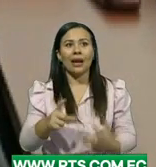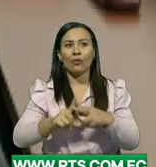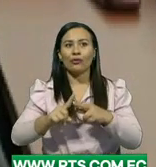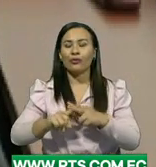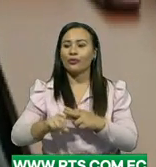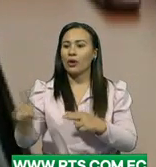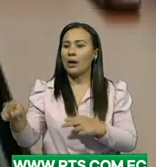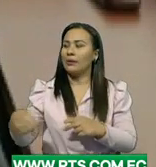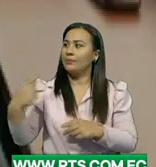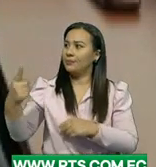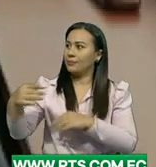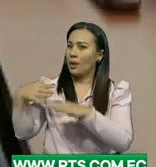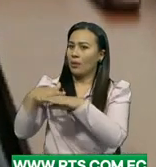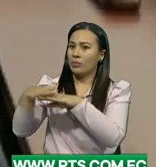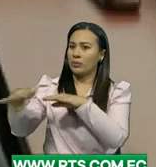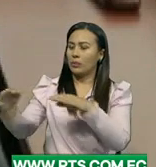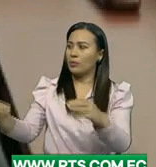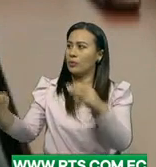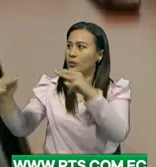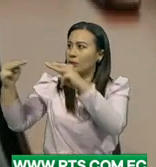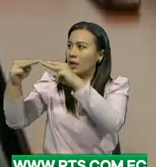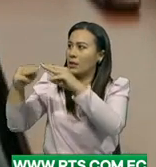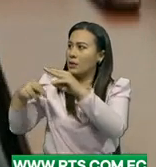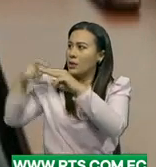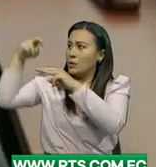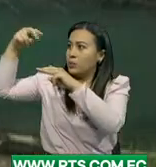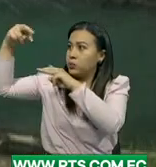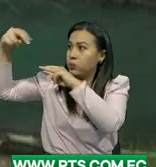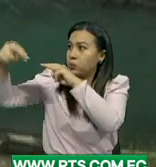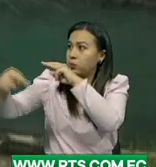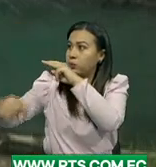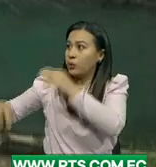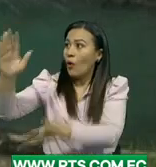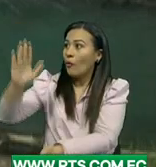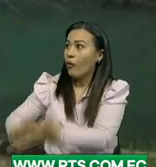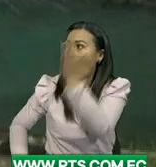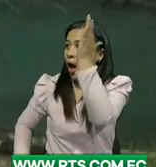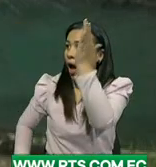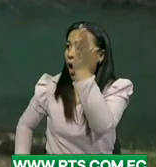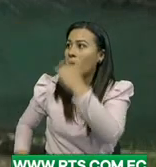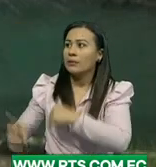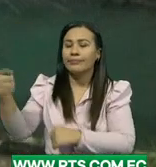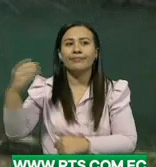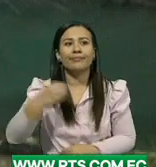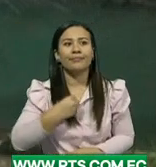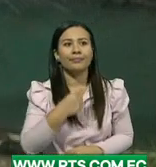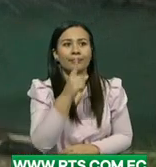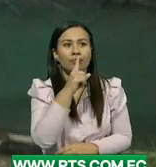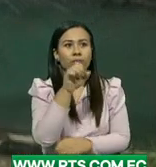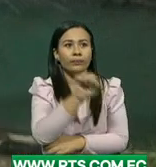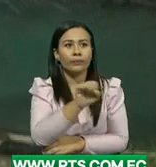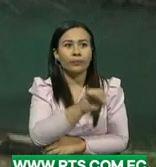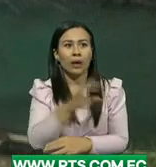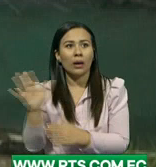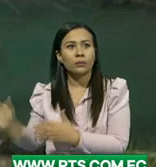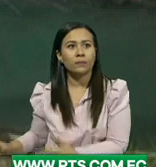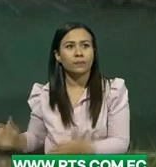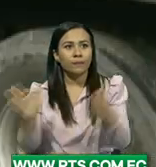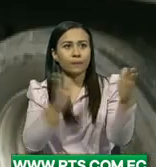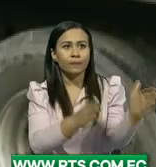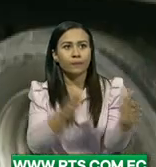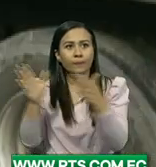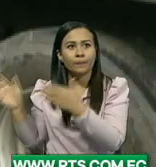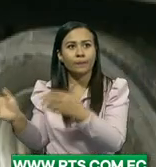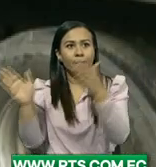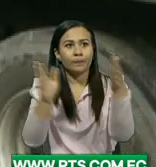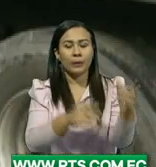las quebradas y por las montañas que circundan ese lugar. Al parecer estaban haciendo un transbordo, es decir, pasando los quintales de un